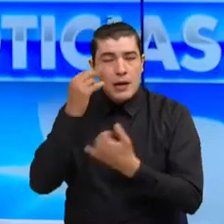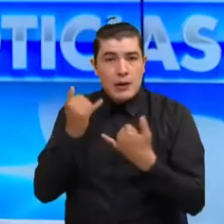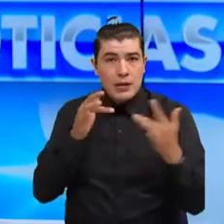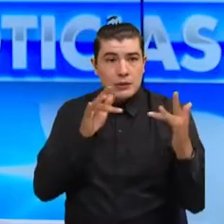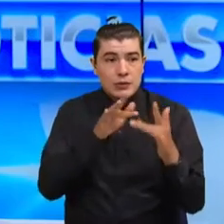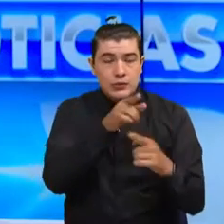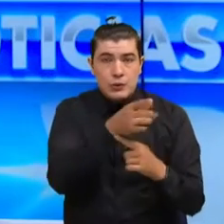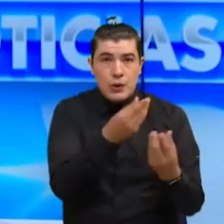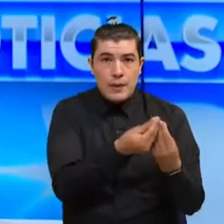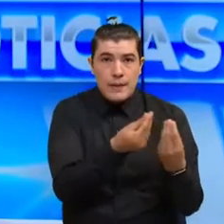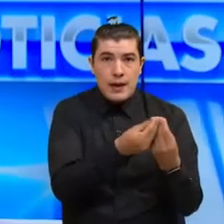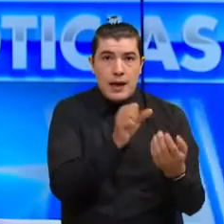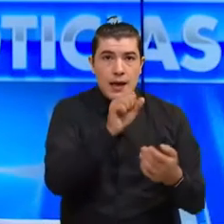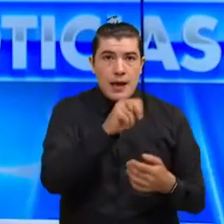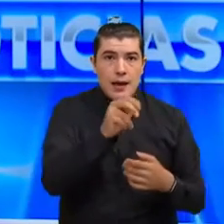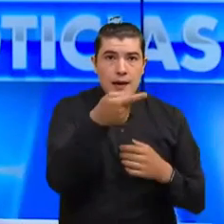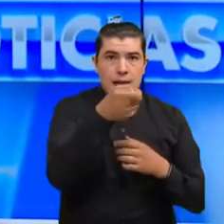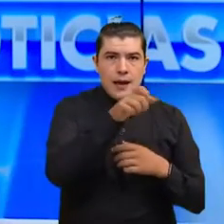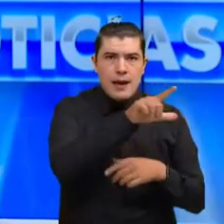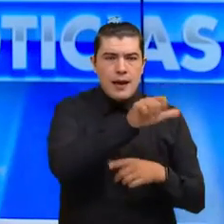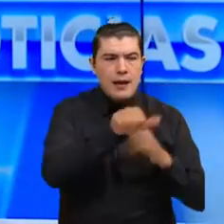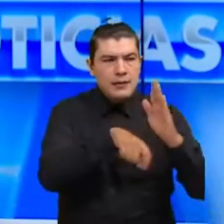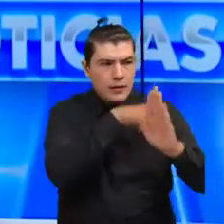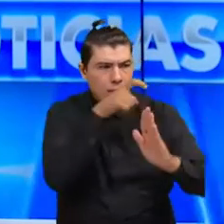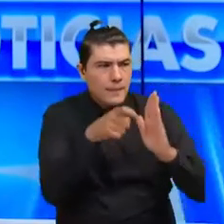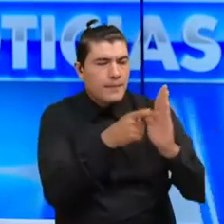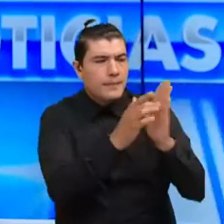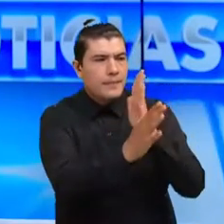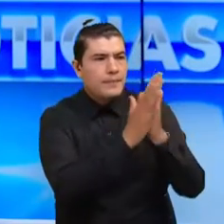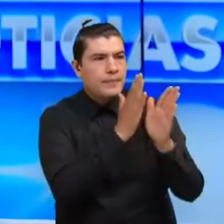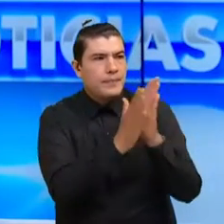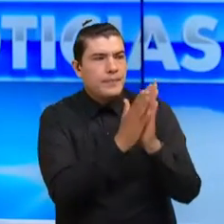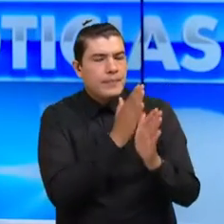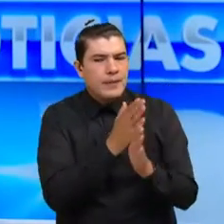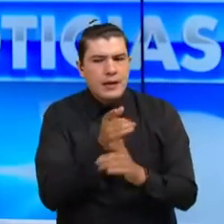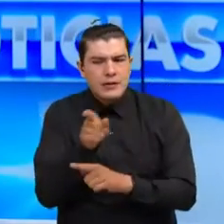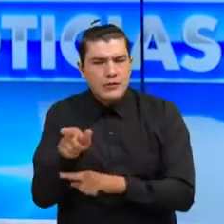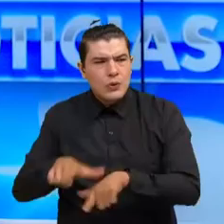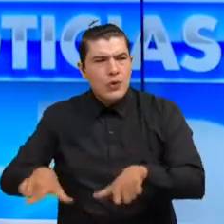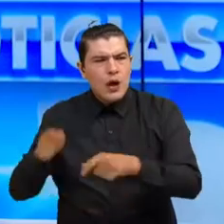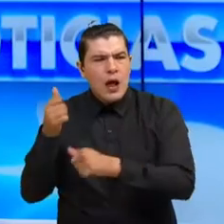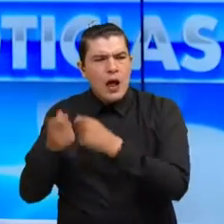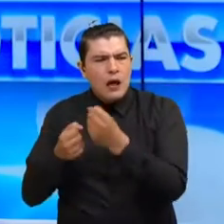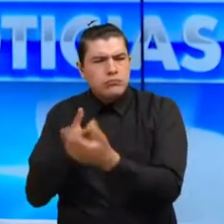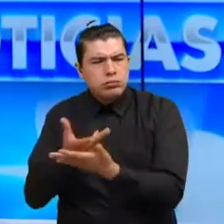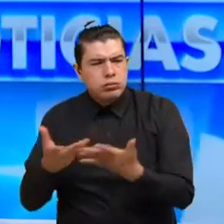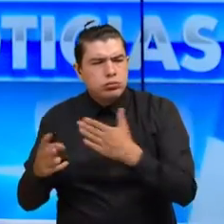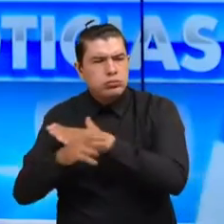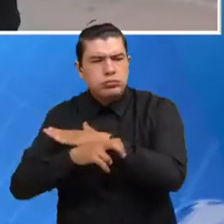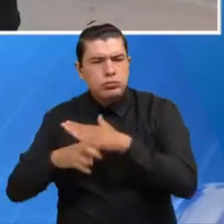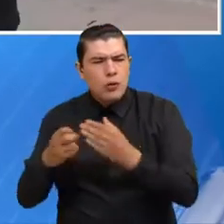Jaimes, quien tiene más detalles. Ángela, buenas tardes. ¿A cuánto ascienden las pérdidas por este hurto?